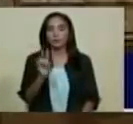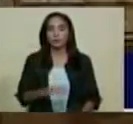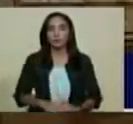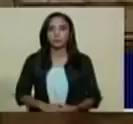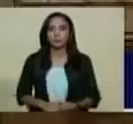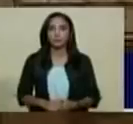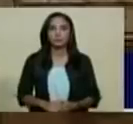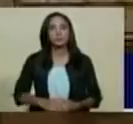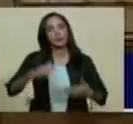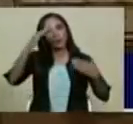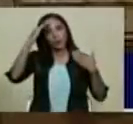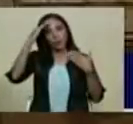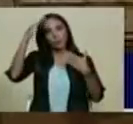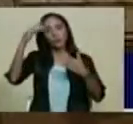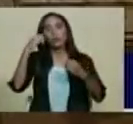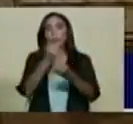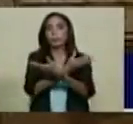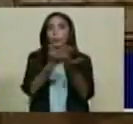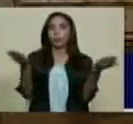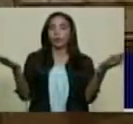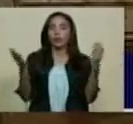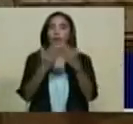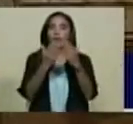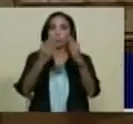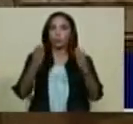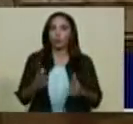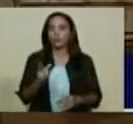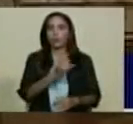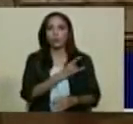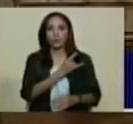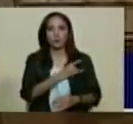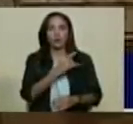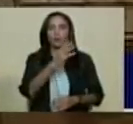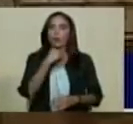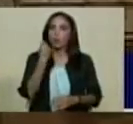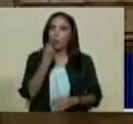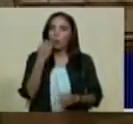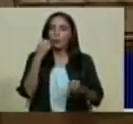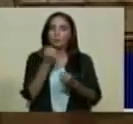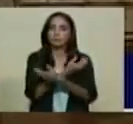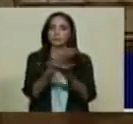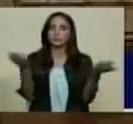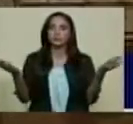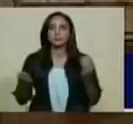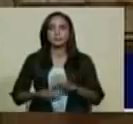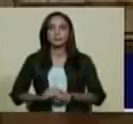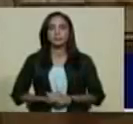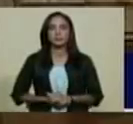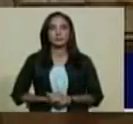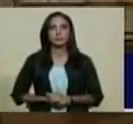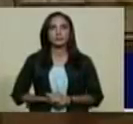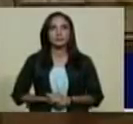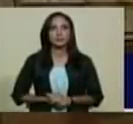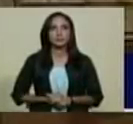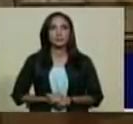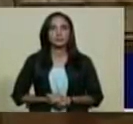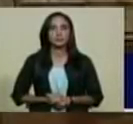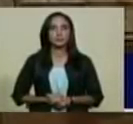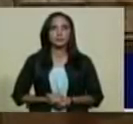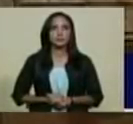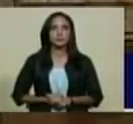Yo saludo a los estudiantes universitarios, a la juventud venezolana, le envío mis parabienes,